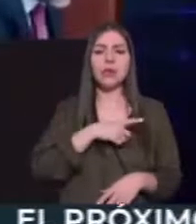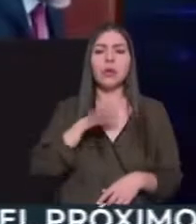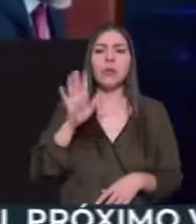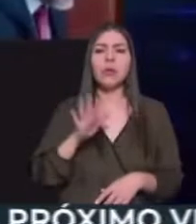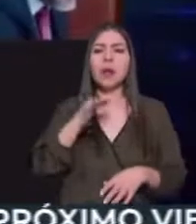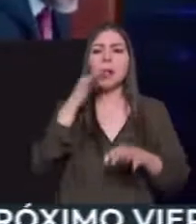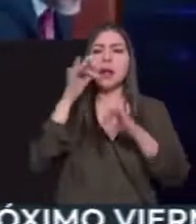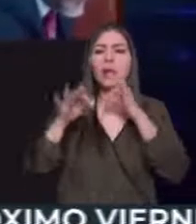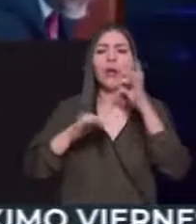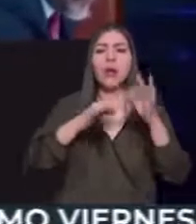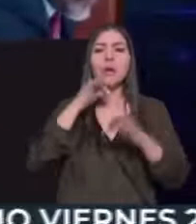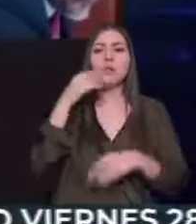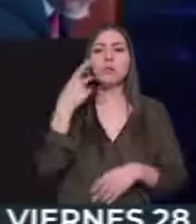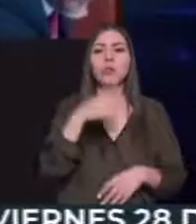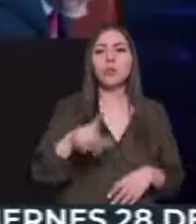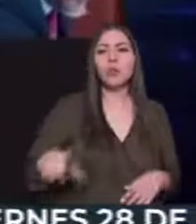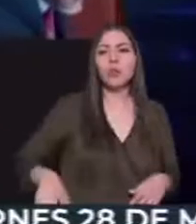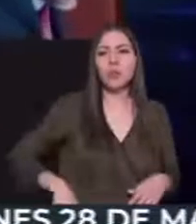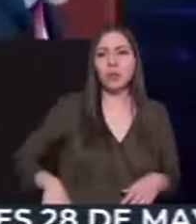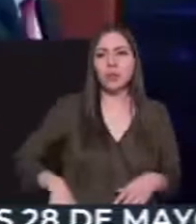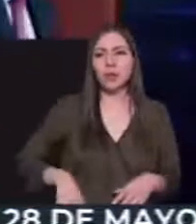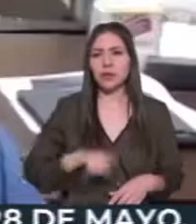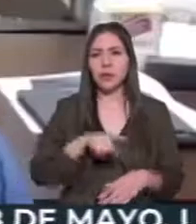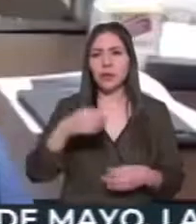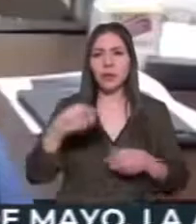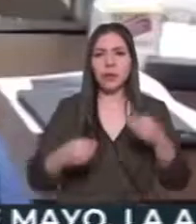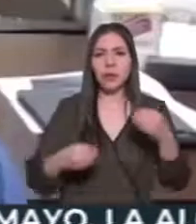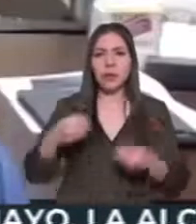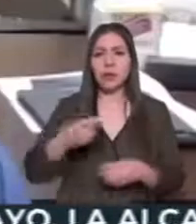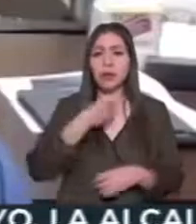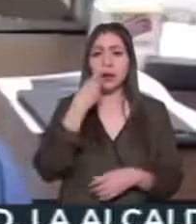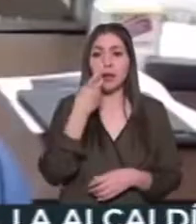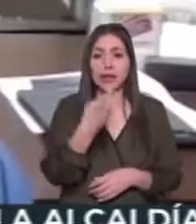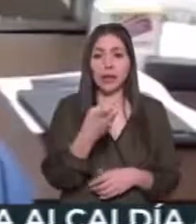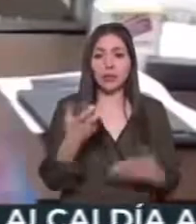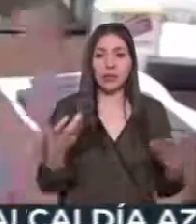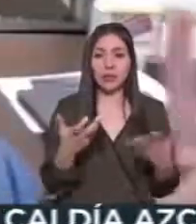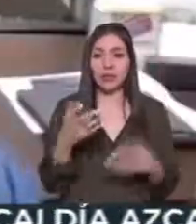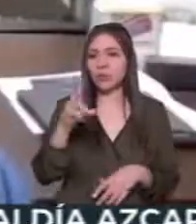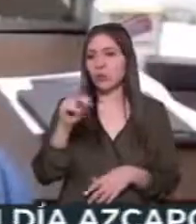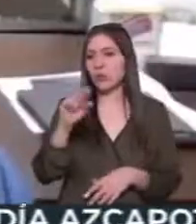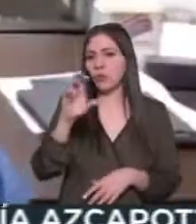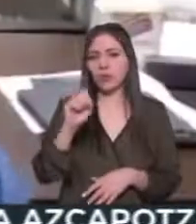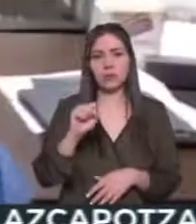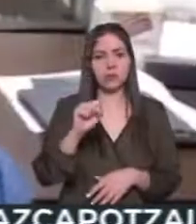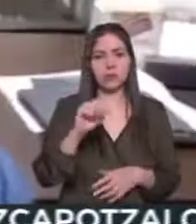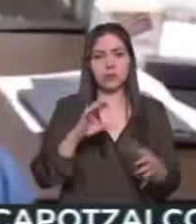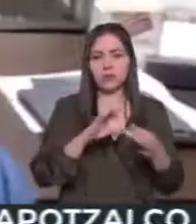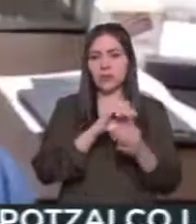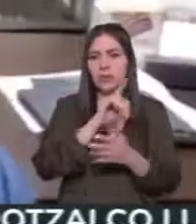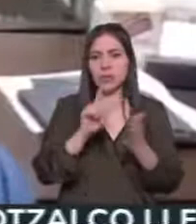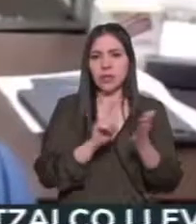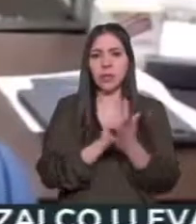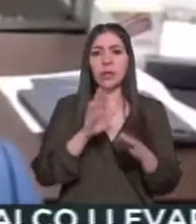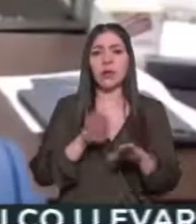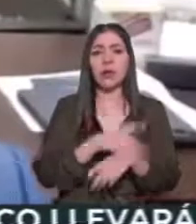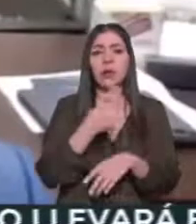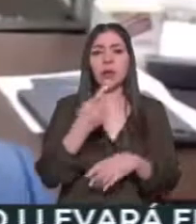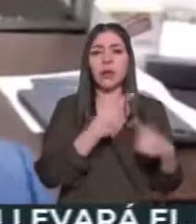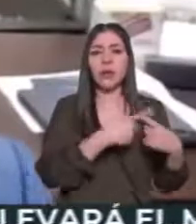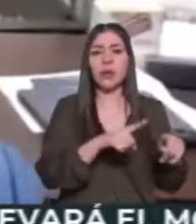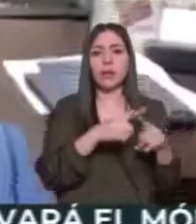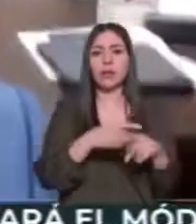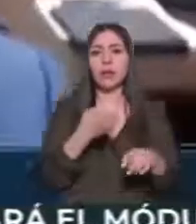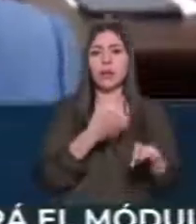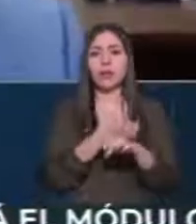gubernamental personalizada. Los magistrados consideraron que se trató de un acto ilícito, ya que se desarrollaban campañas en 6 estados y que